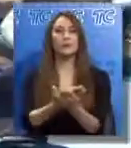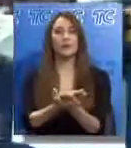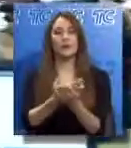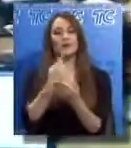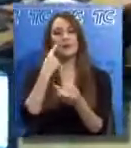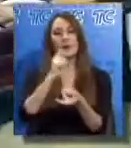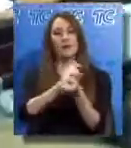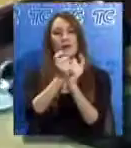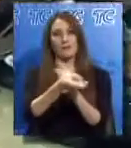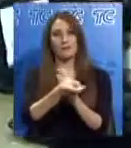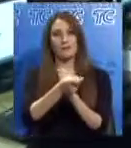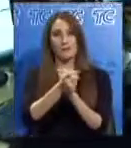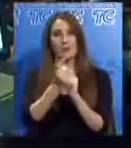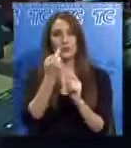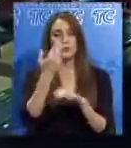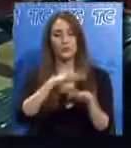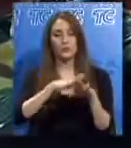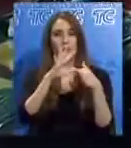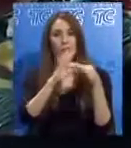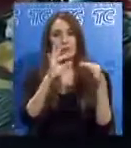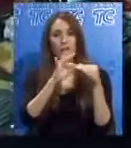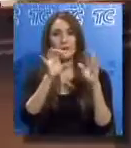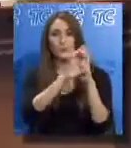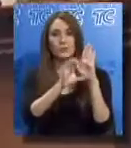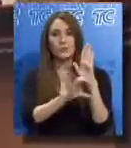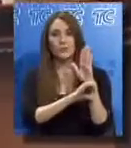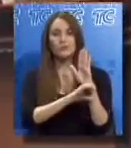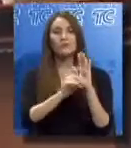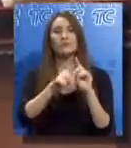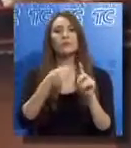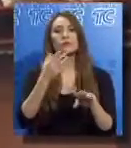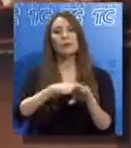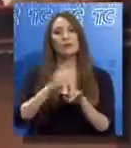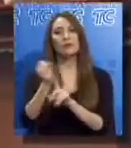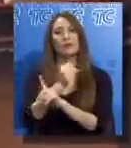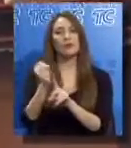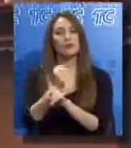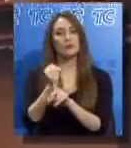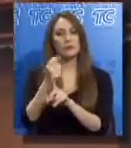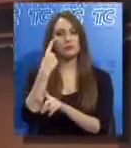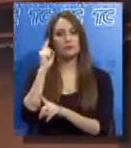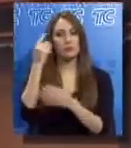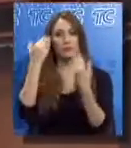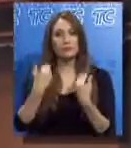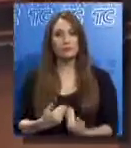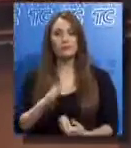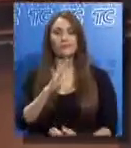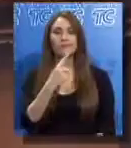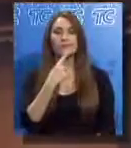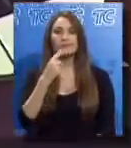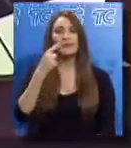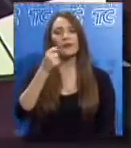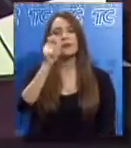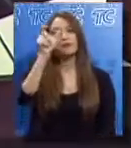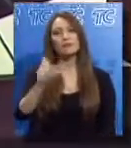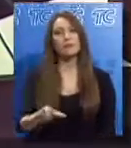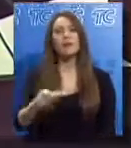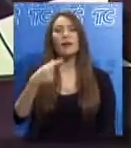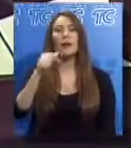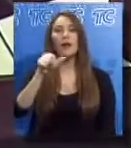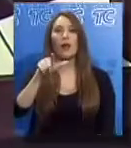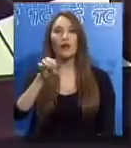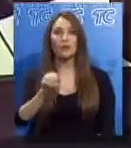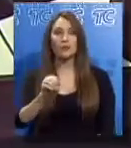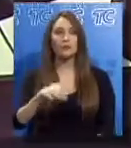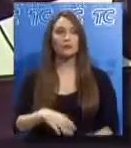a la Constitución para mejorar los procesos de judicialización de los delitos de violación a los derechos humanos fue el fiscal general del Estado, Galo Chiriboga. Que implique